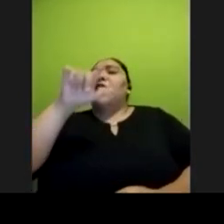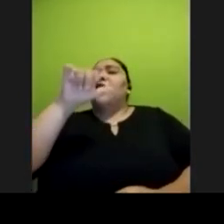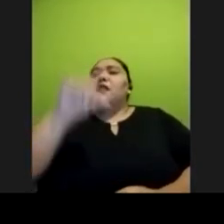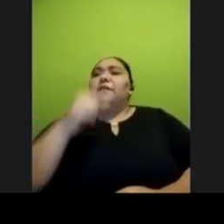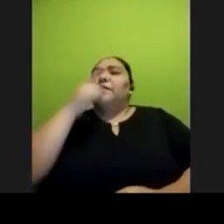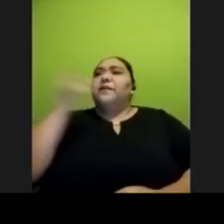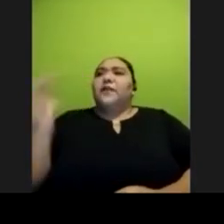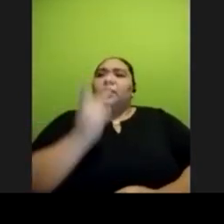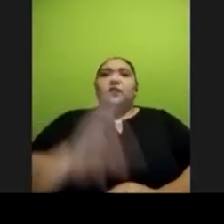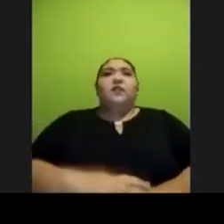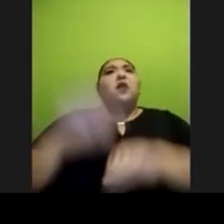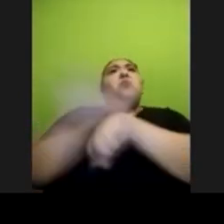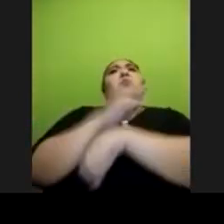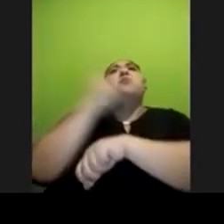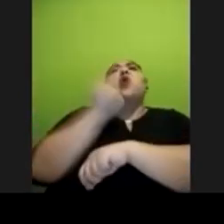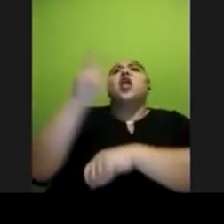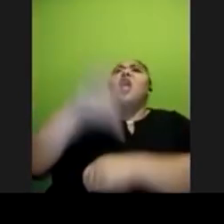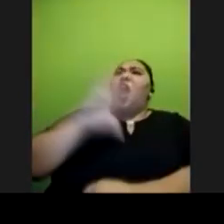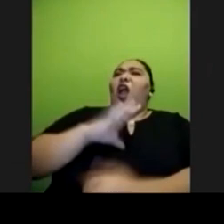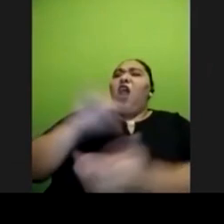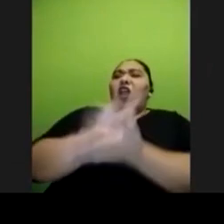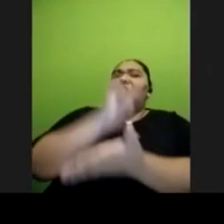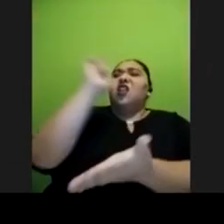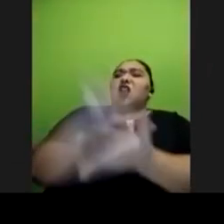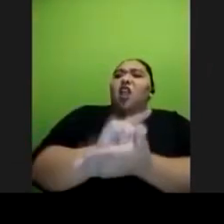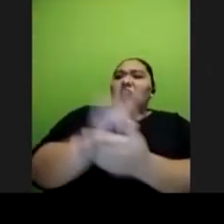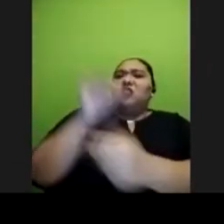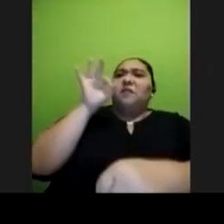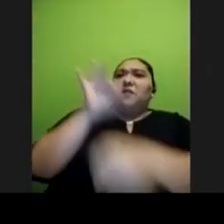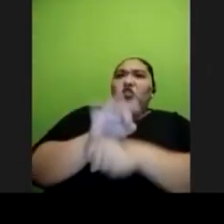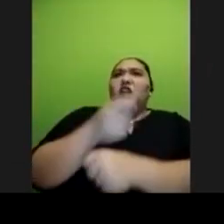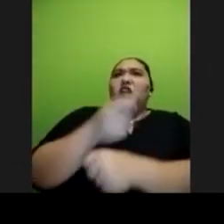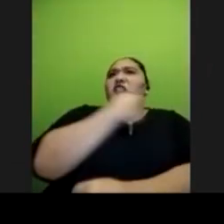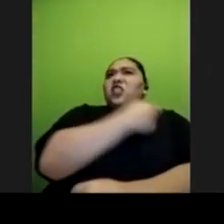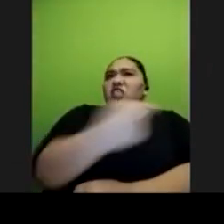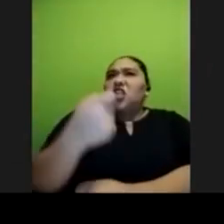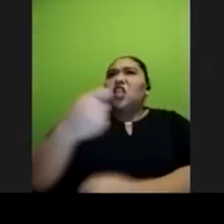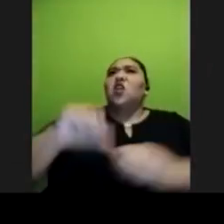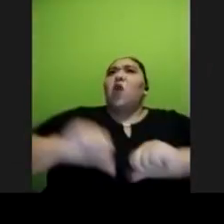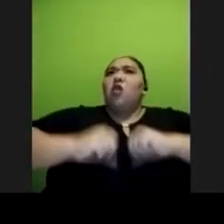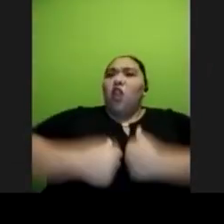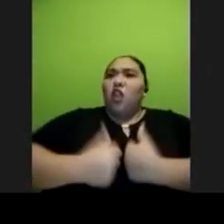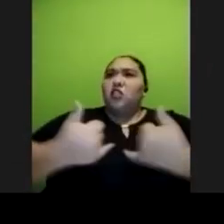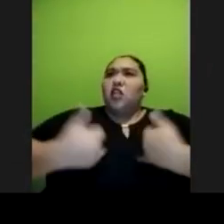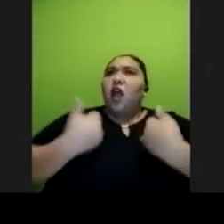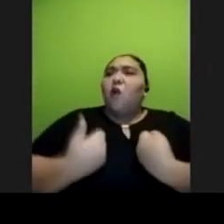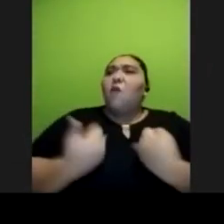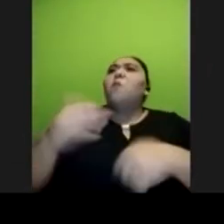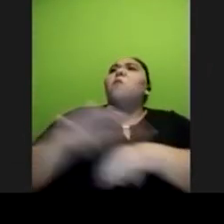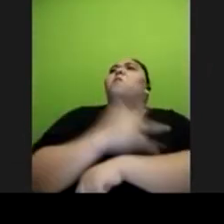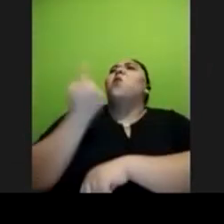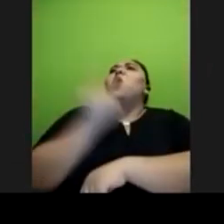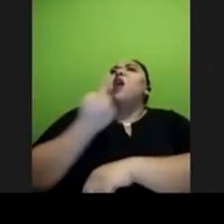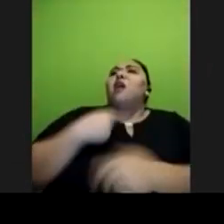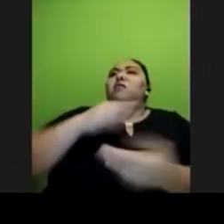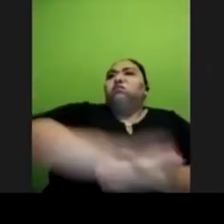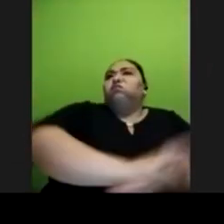niños y adolescentes, en la práctica se siguen violentando sus derechos? Esa pregunta pues, sería para ti,